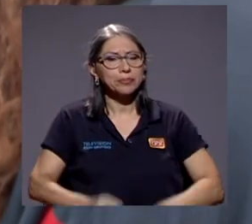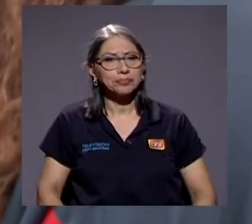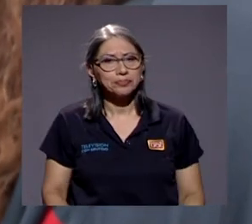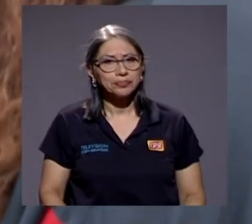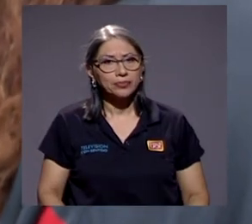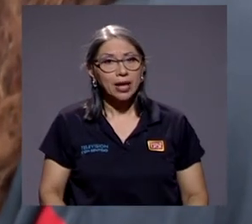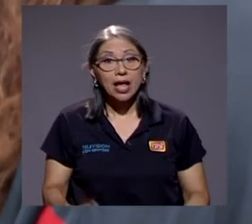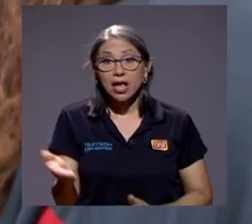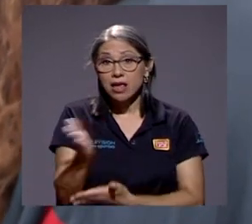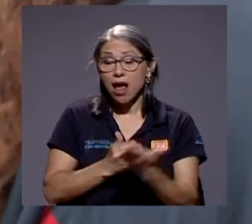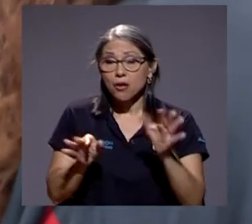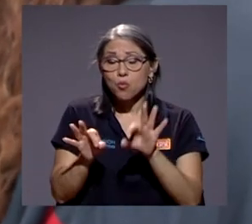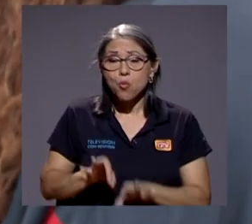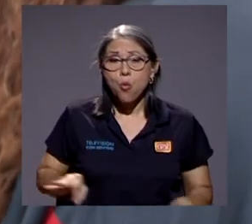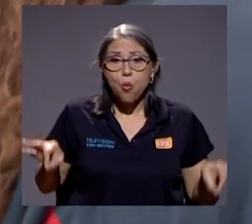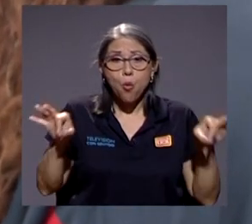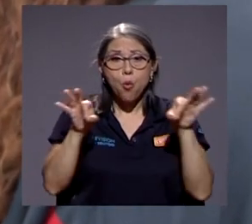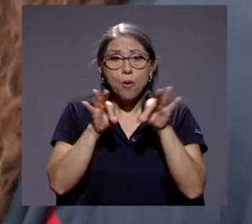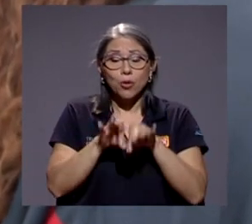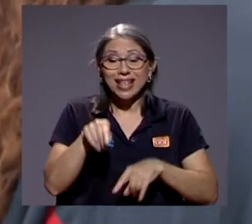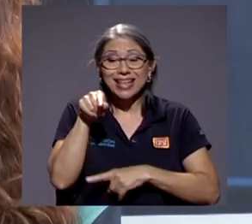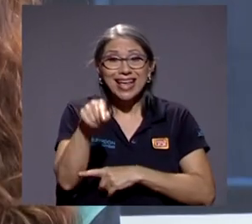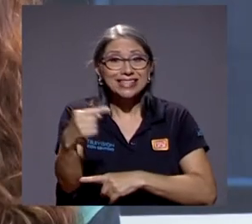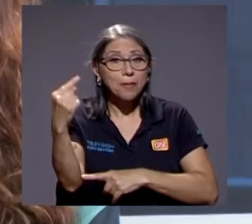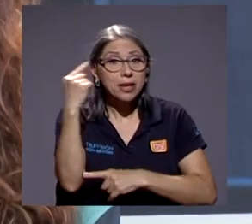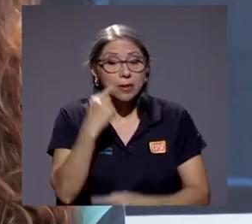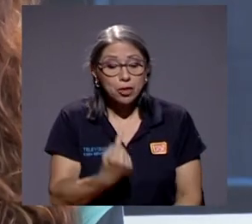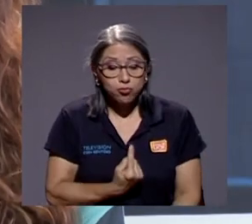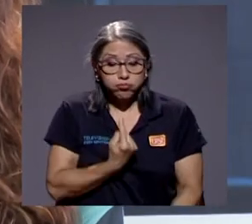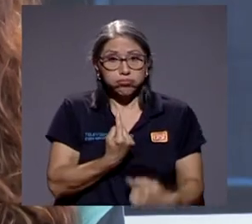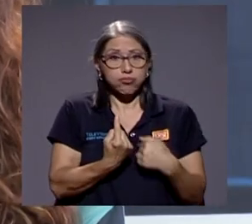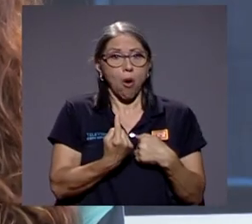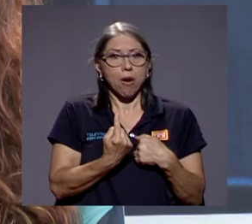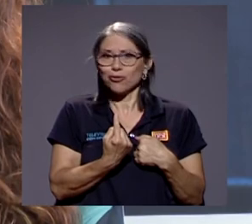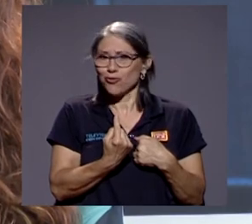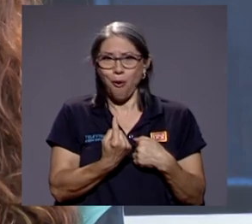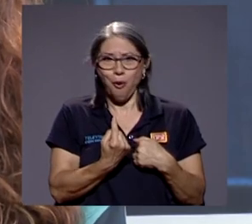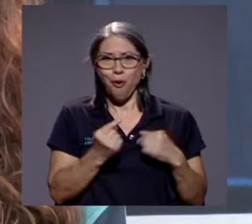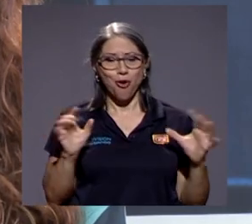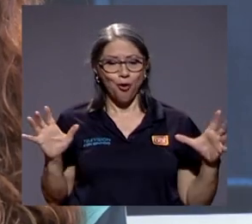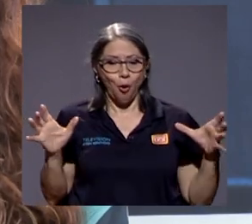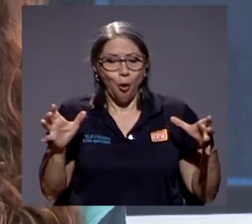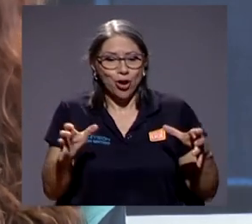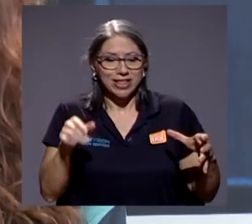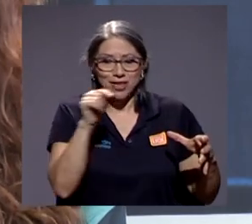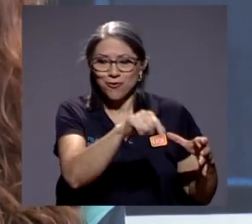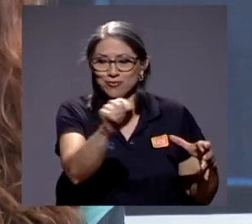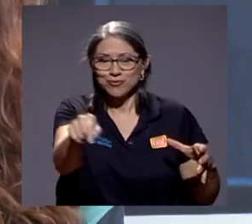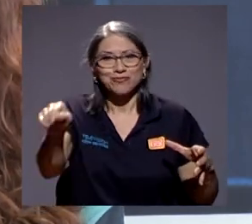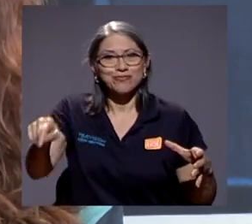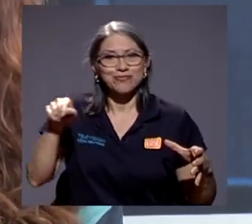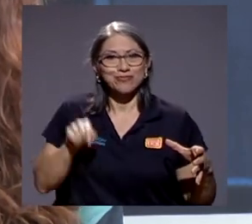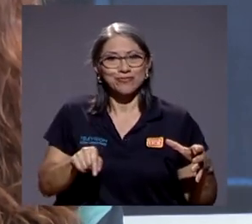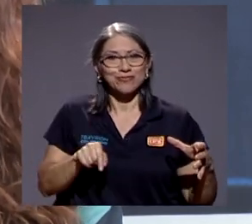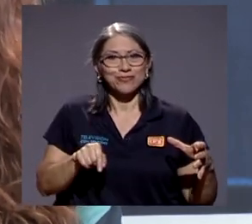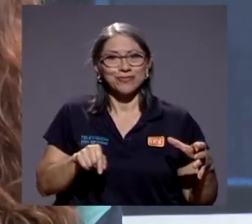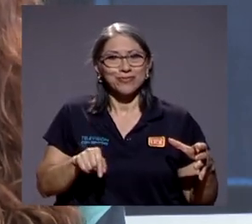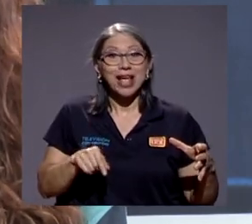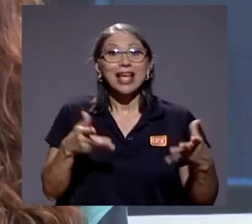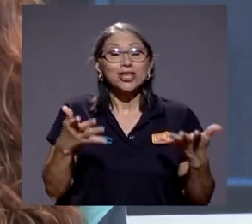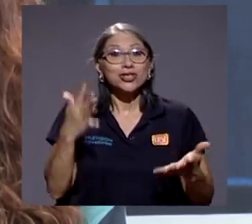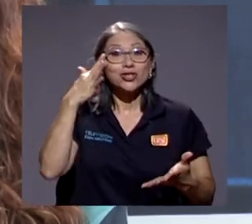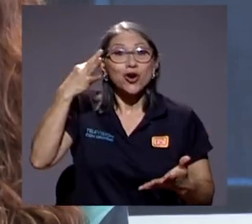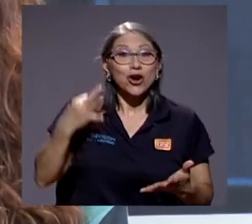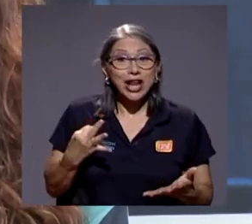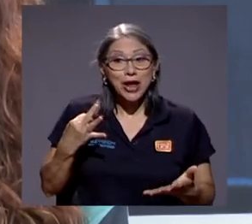elemento central es que es un pensamiento colectivo creo que aquí nadie podría decir que que lidera solamente ese modelo es que